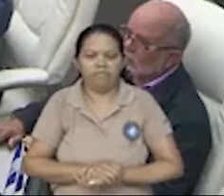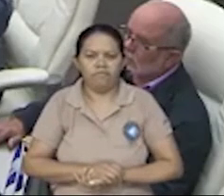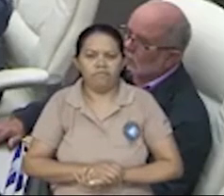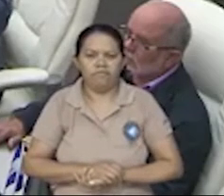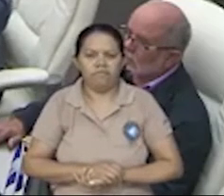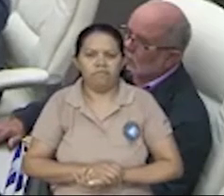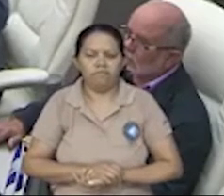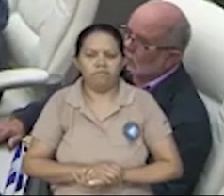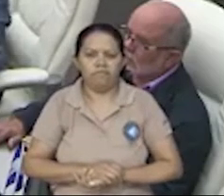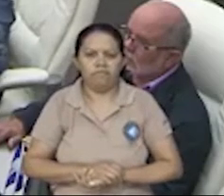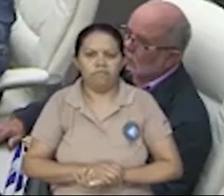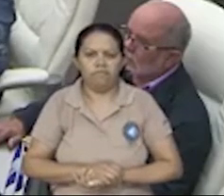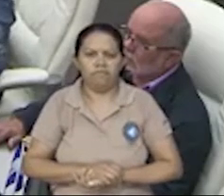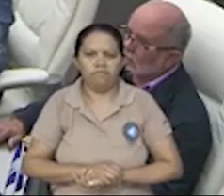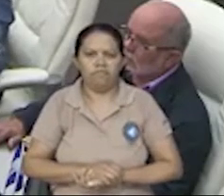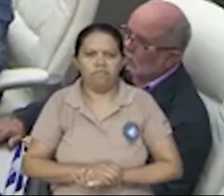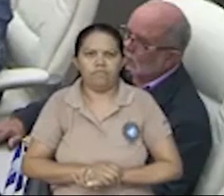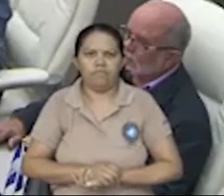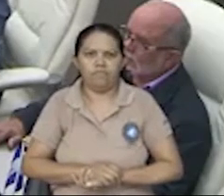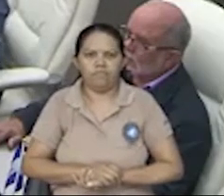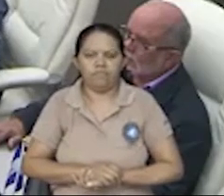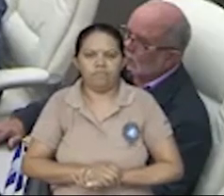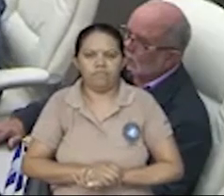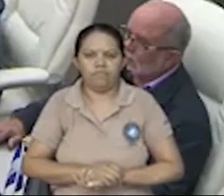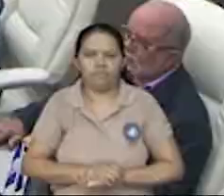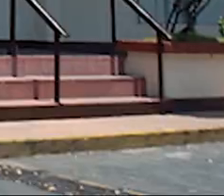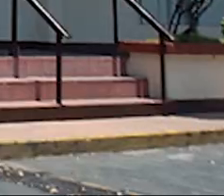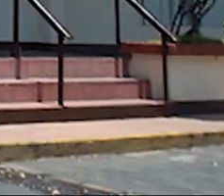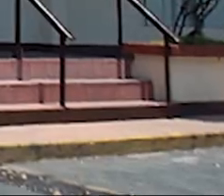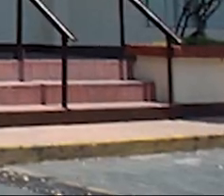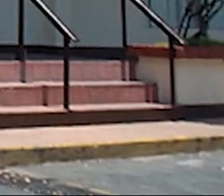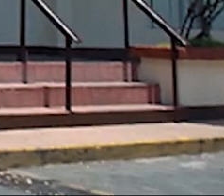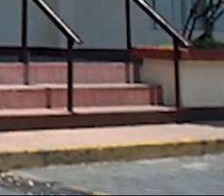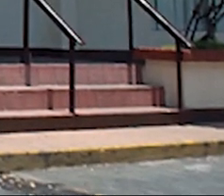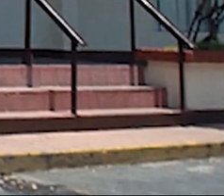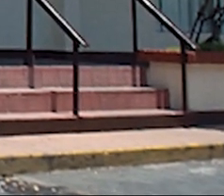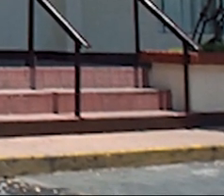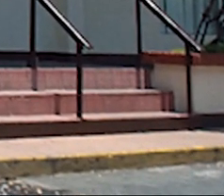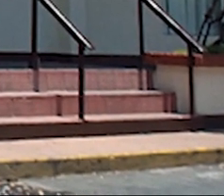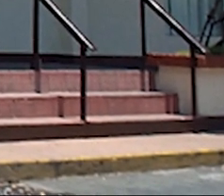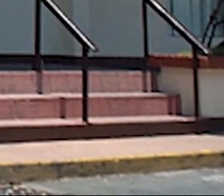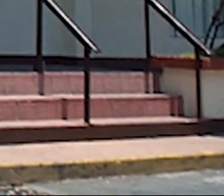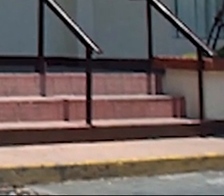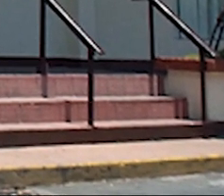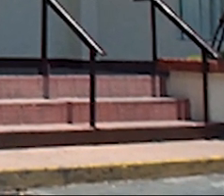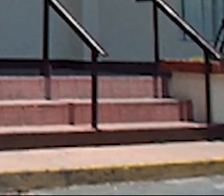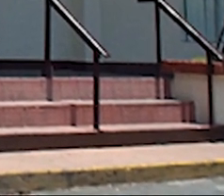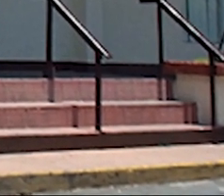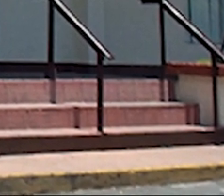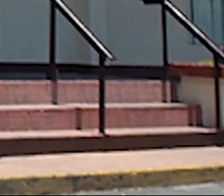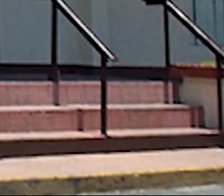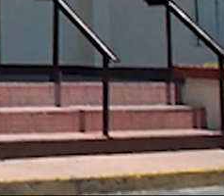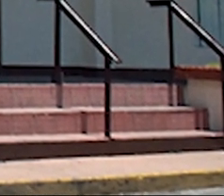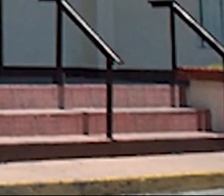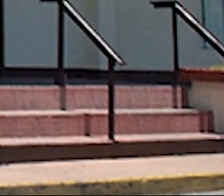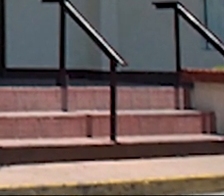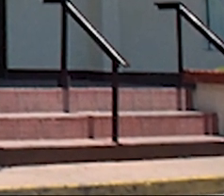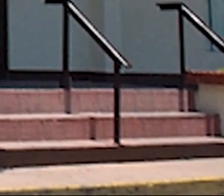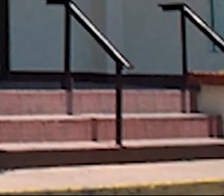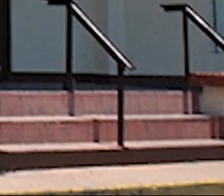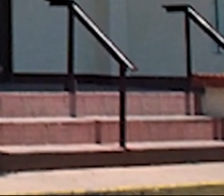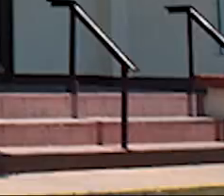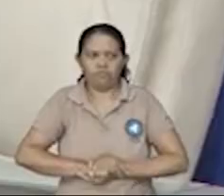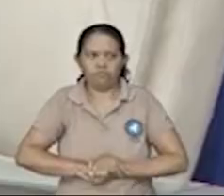los registros públicos de la Administración de Justicia y la creación del Consejo Nacional de Administración y